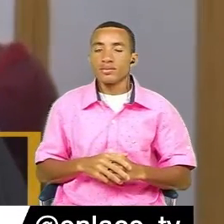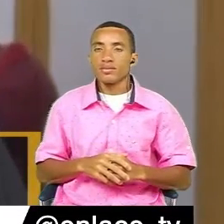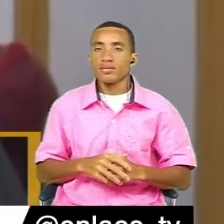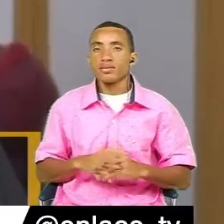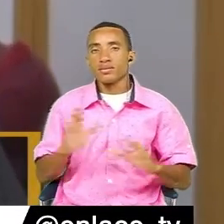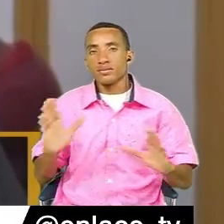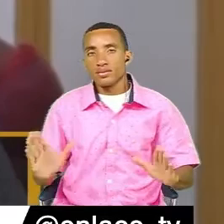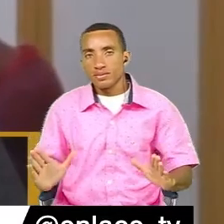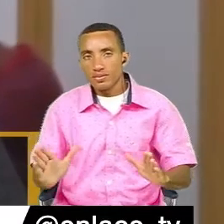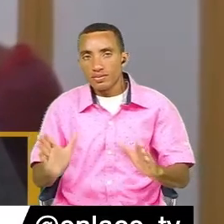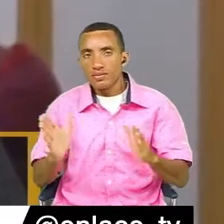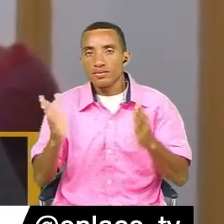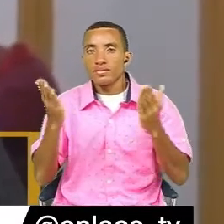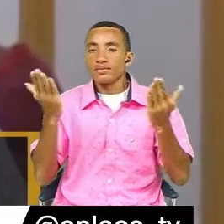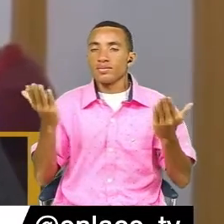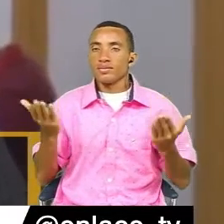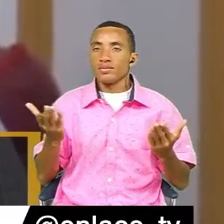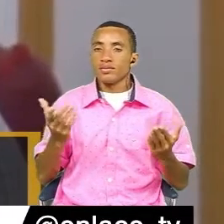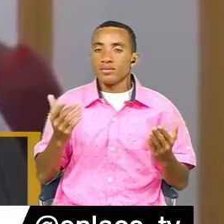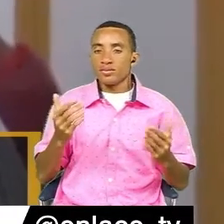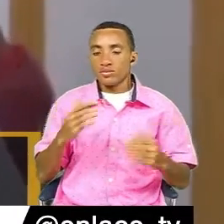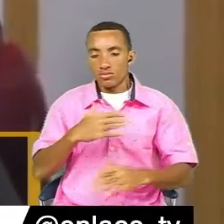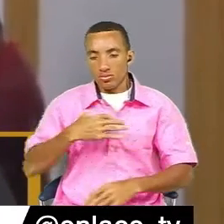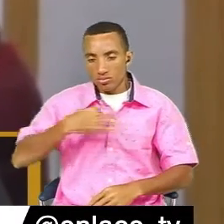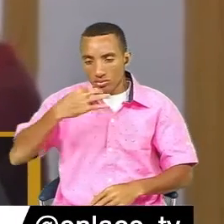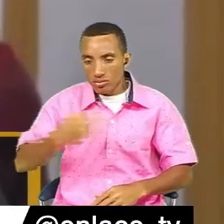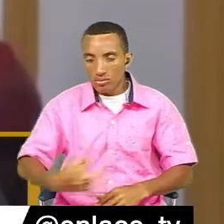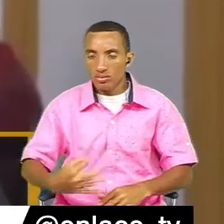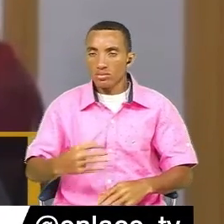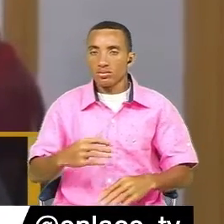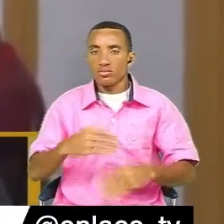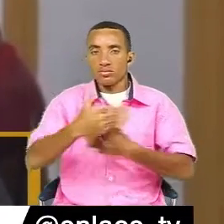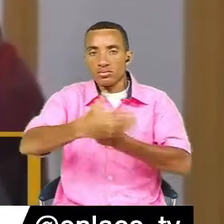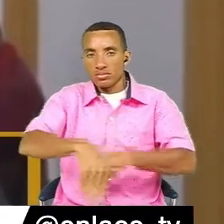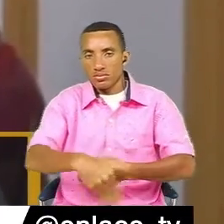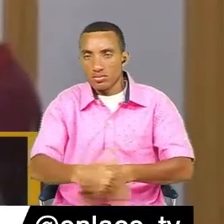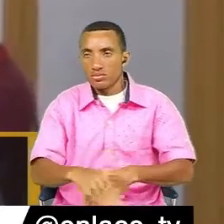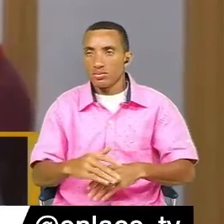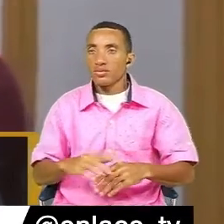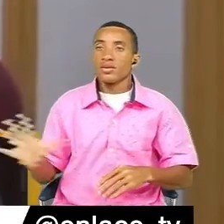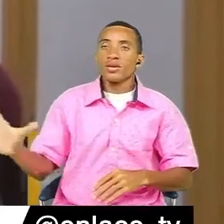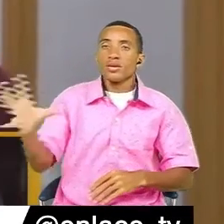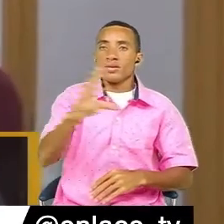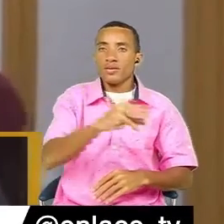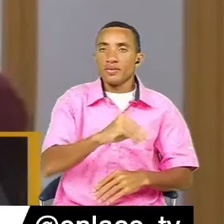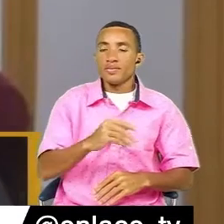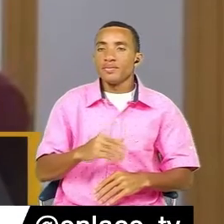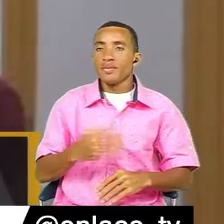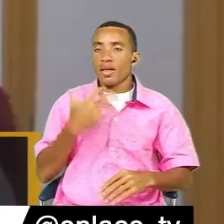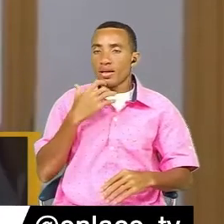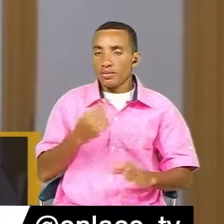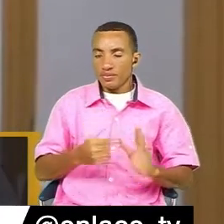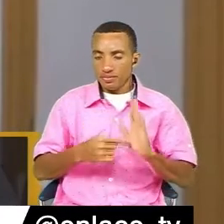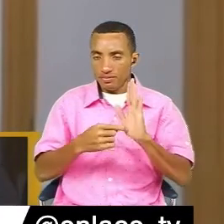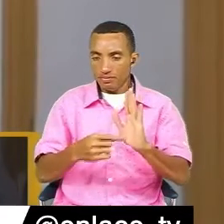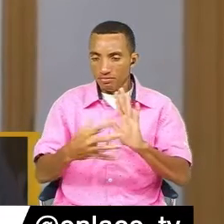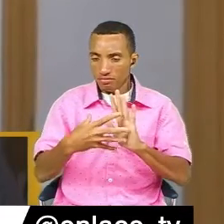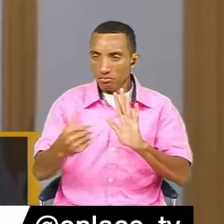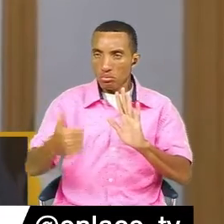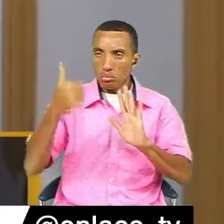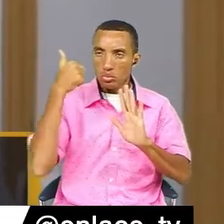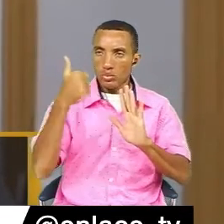mejorar su comportamiento en las calles, que es donde todos nos encontramos como actores de la vía, para que cunda el ejemplo, el buen ejemplo,